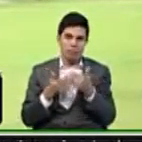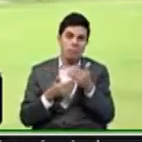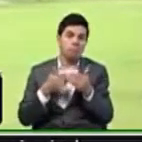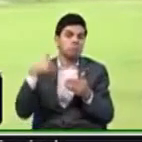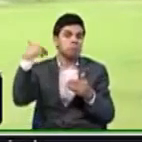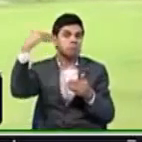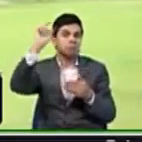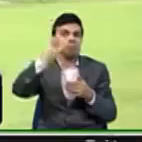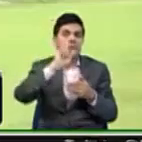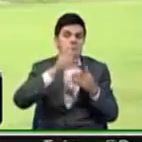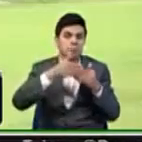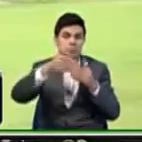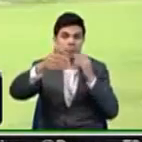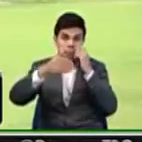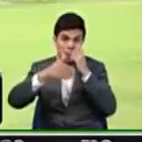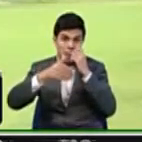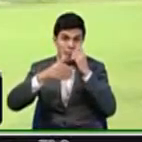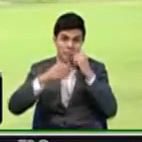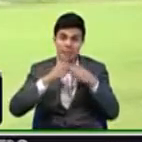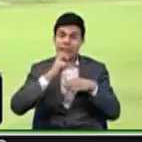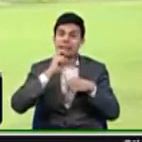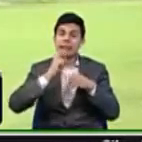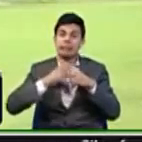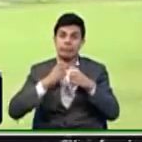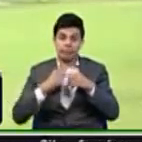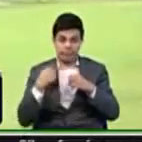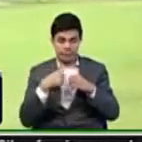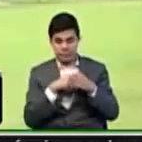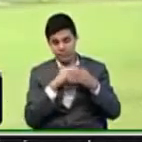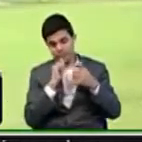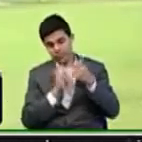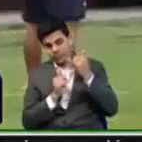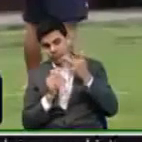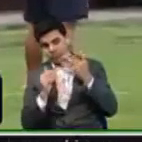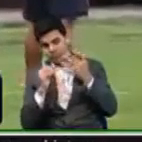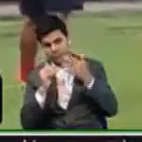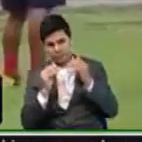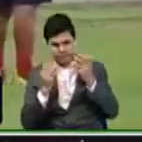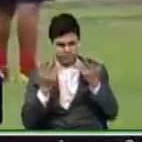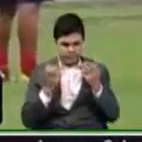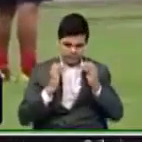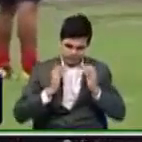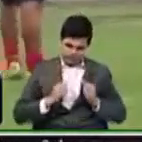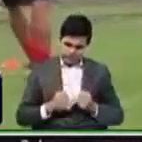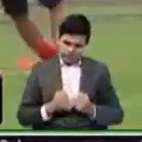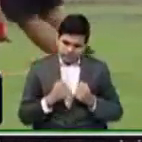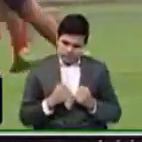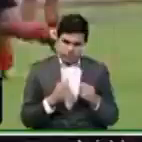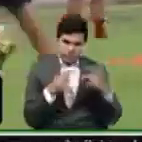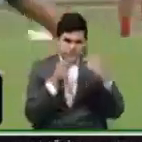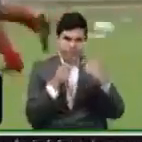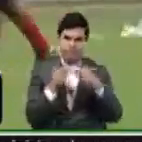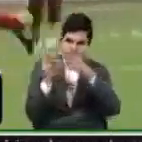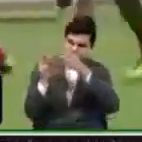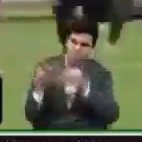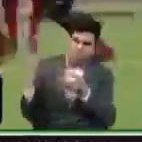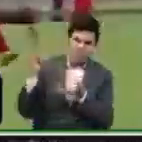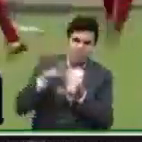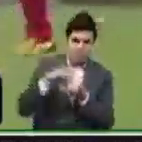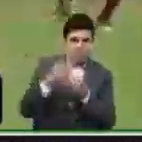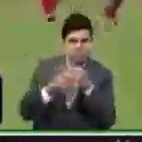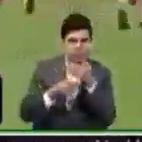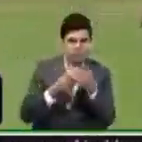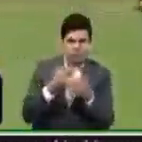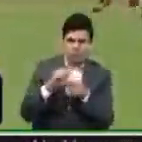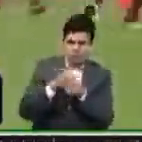Que es el segundo semestre, que sabemos que va a ser muy difícil y bueno, esperemos estar en la parte física bien, bien. El mediocampista aseguró que poco a poco